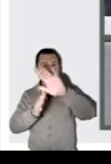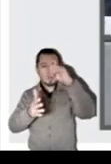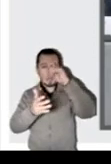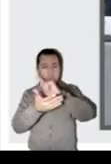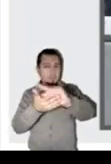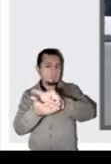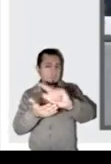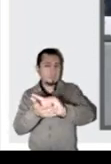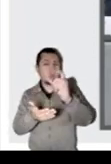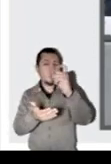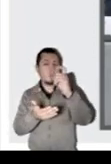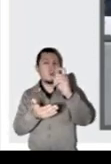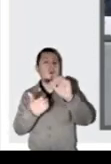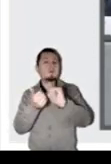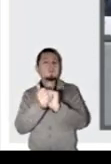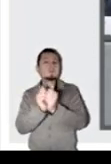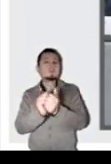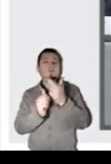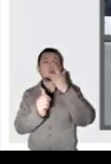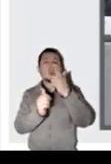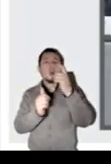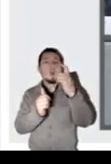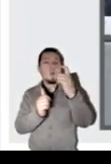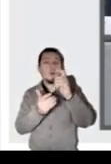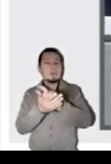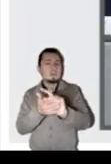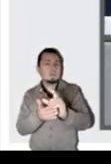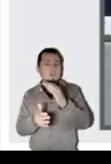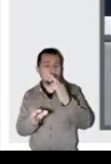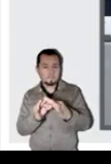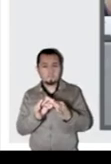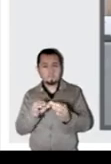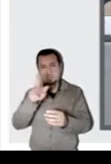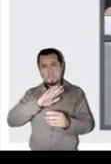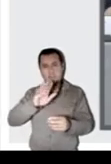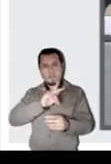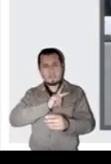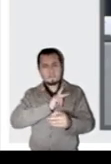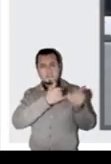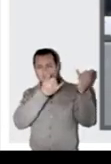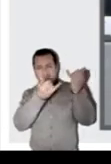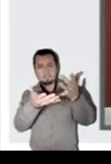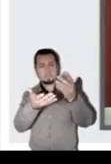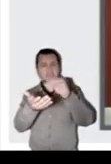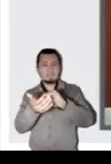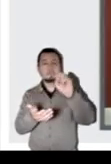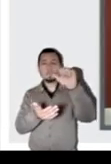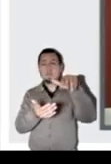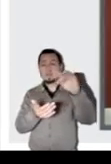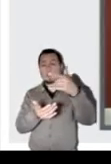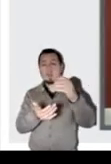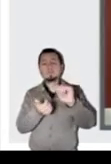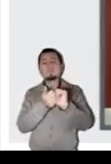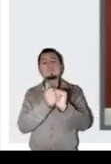tratamiento que tenga la capacidad suficiente de tratar aguas y que lo que se descarga al santiago sean